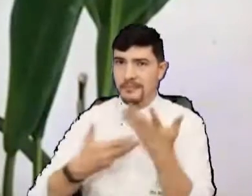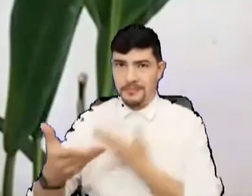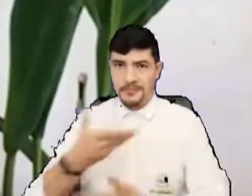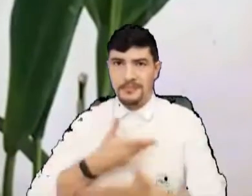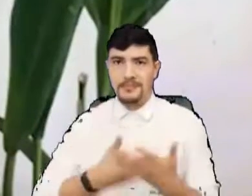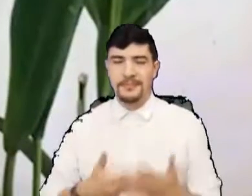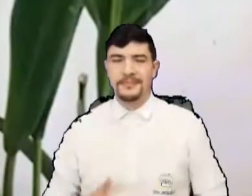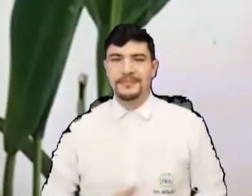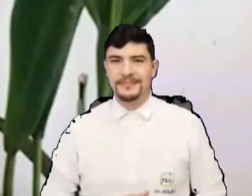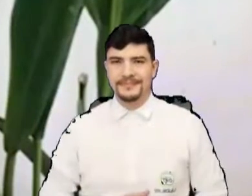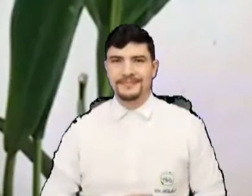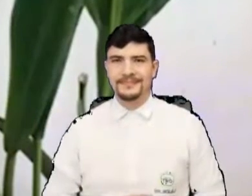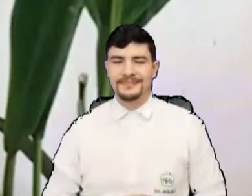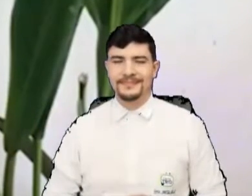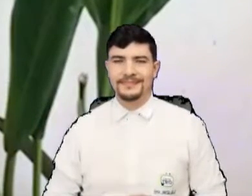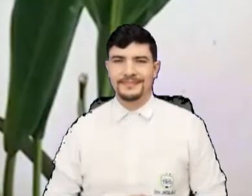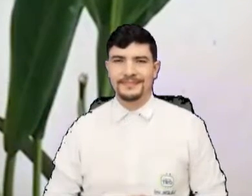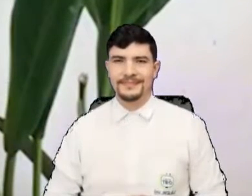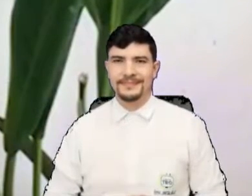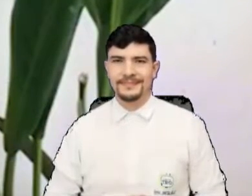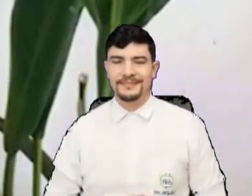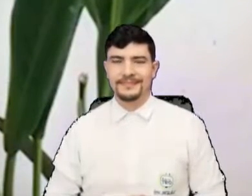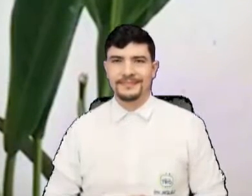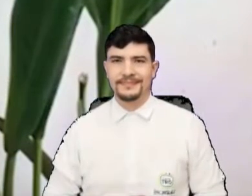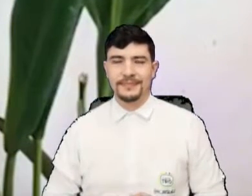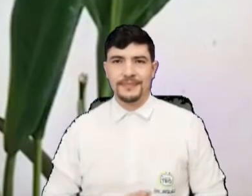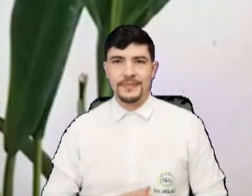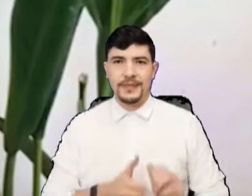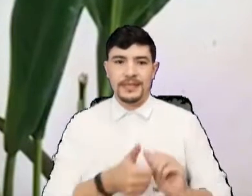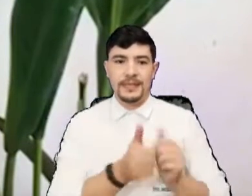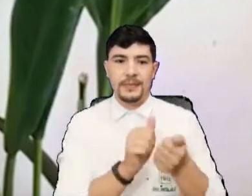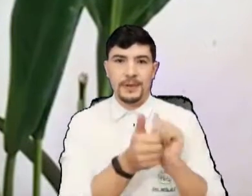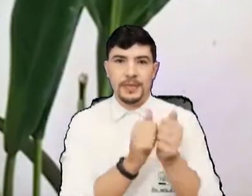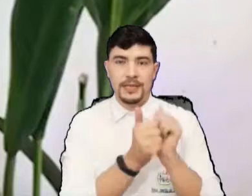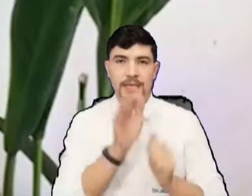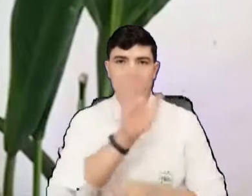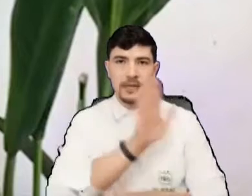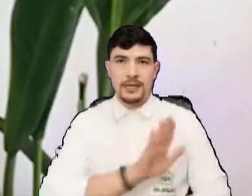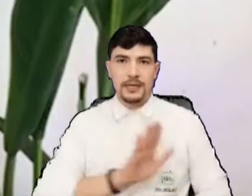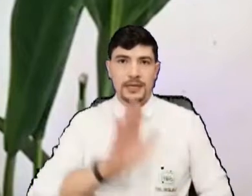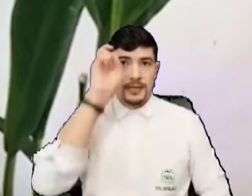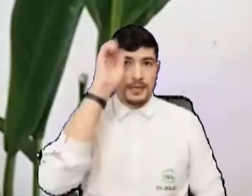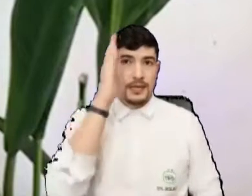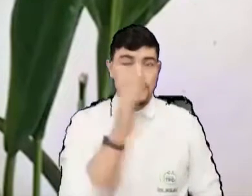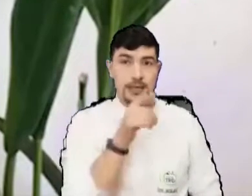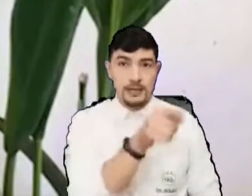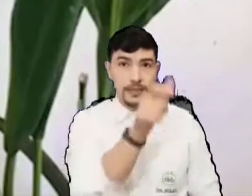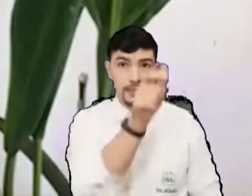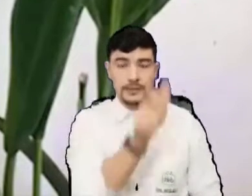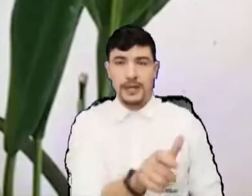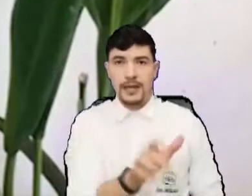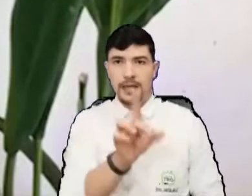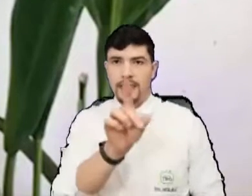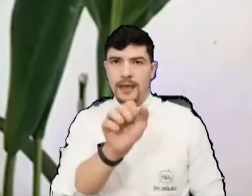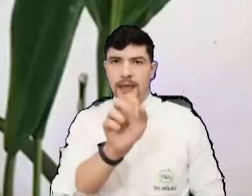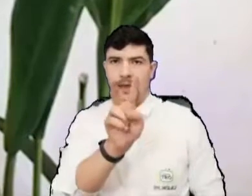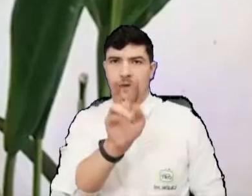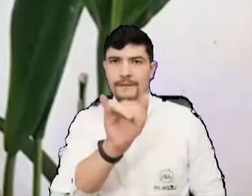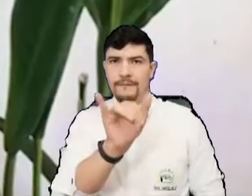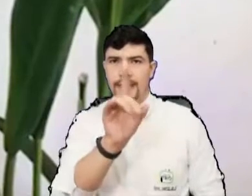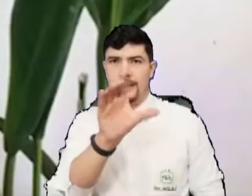Se siguen activando los deportistas norte-santandereanos. David Carrillo, nadador de aguas abiertas, logró retomar